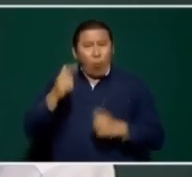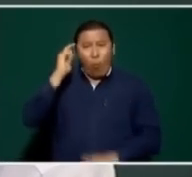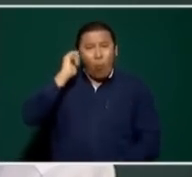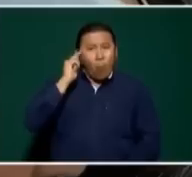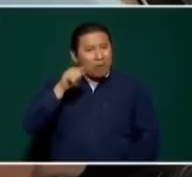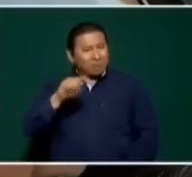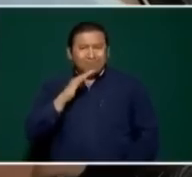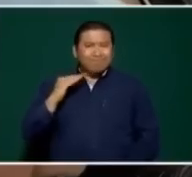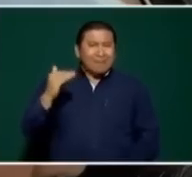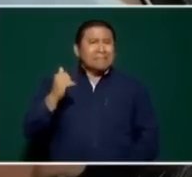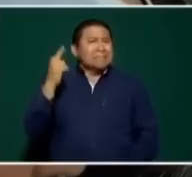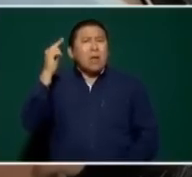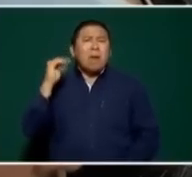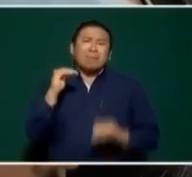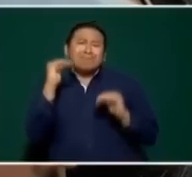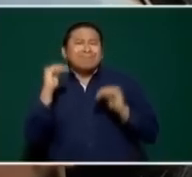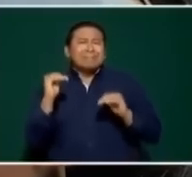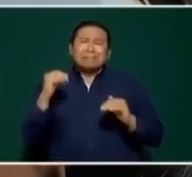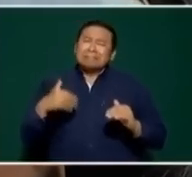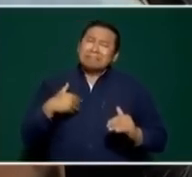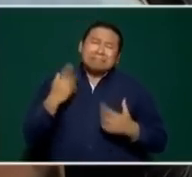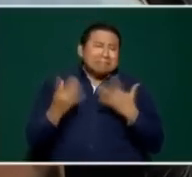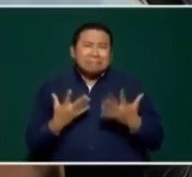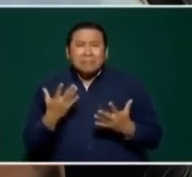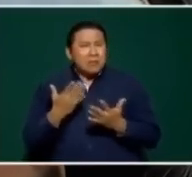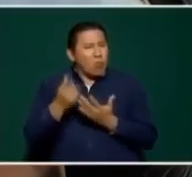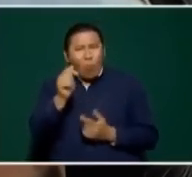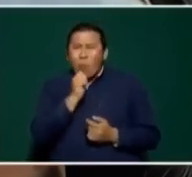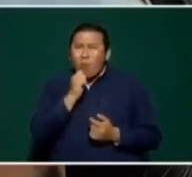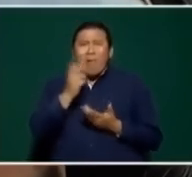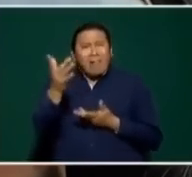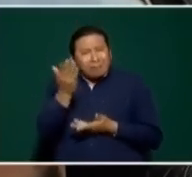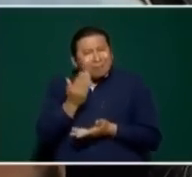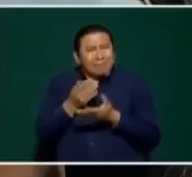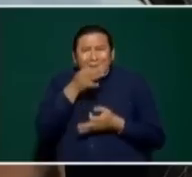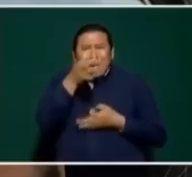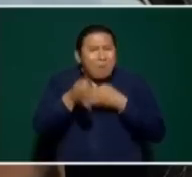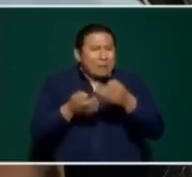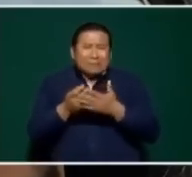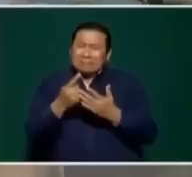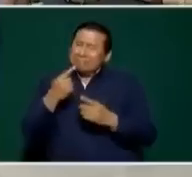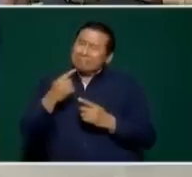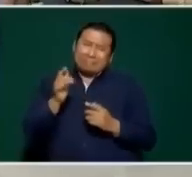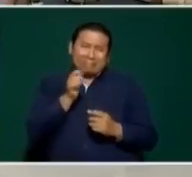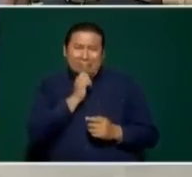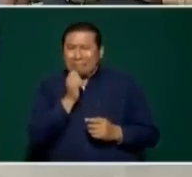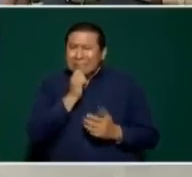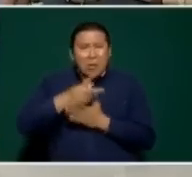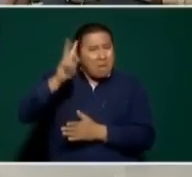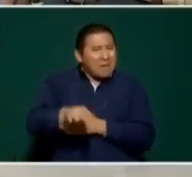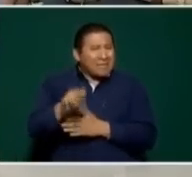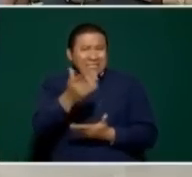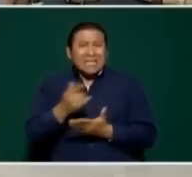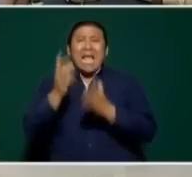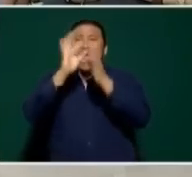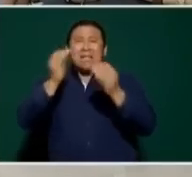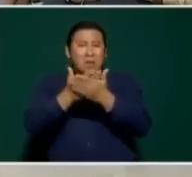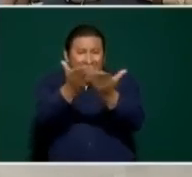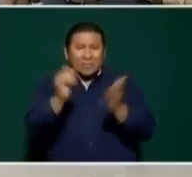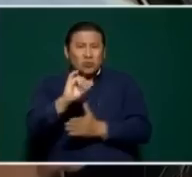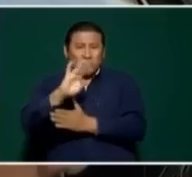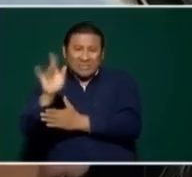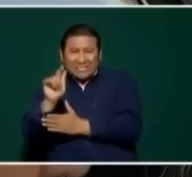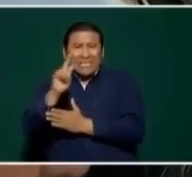esperamos más. No esperamos cifras alegres, no esperamos que nos venga a decir lo que no es, que no corresponde a una realidad. Dígale a su